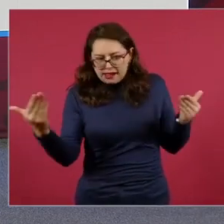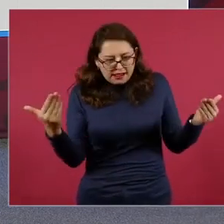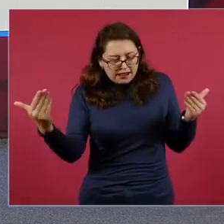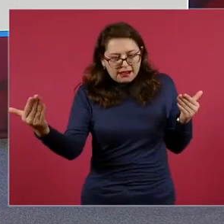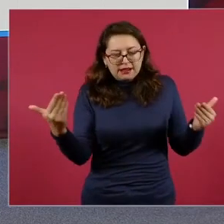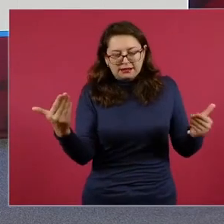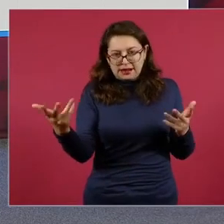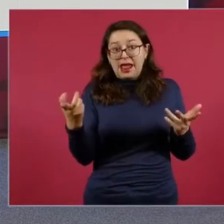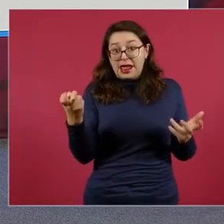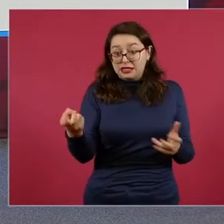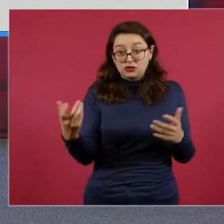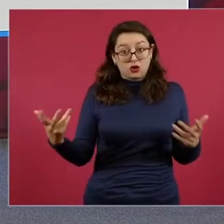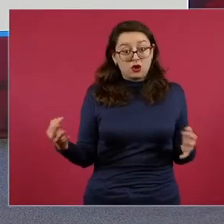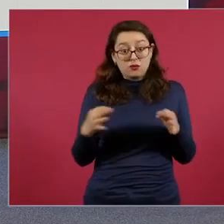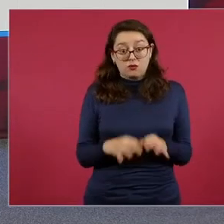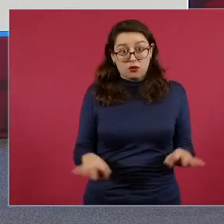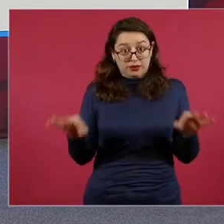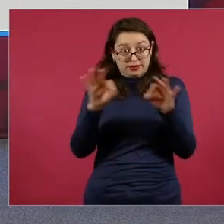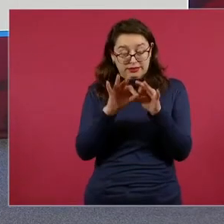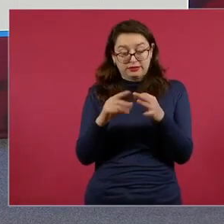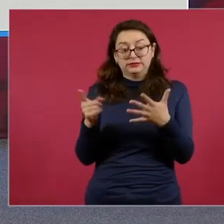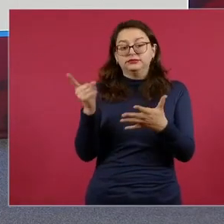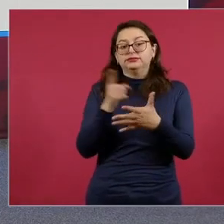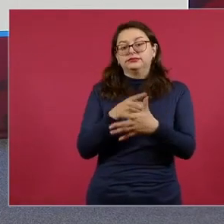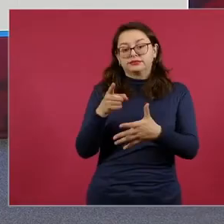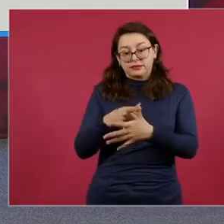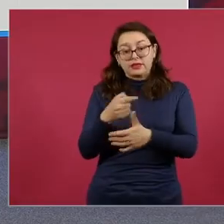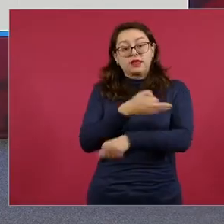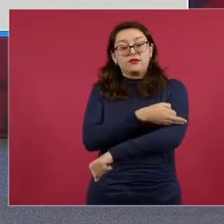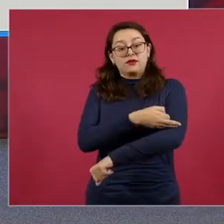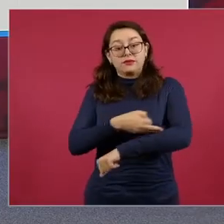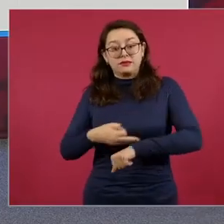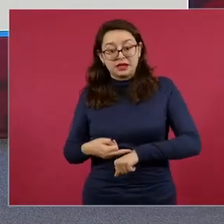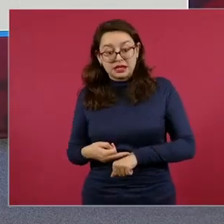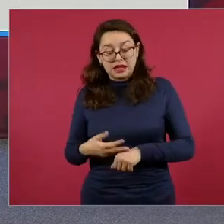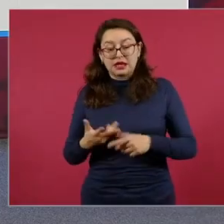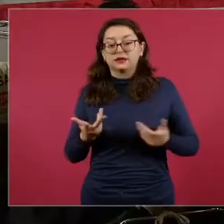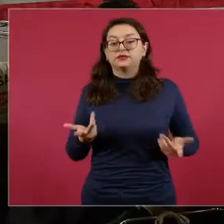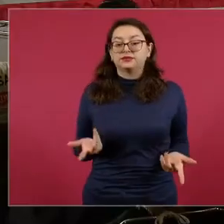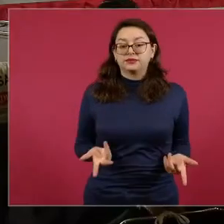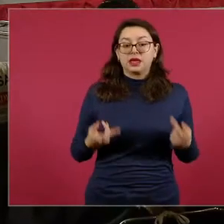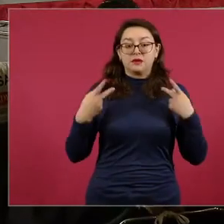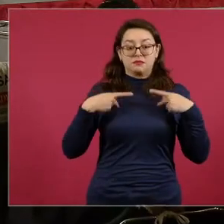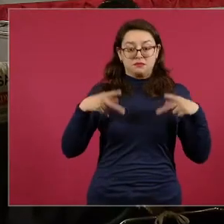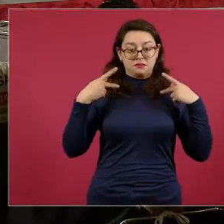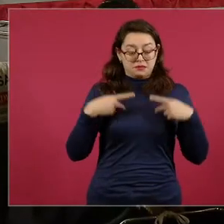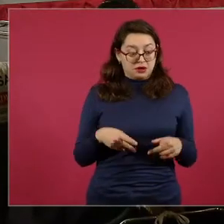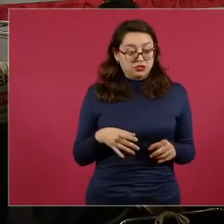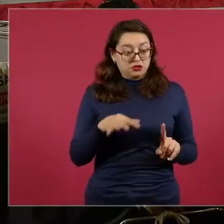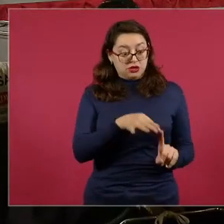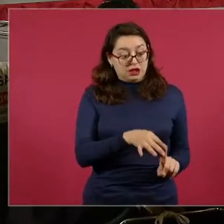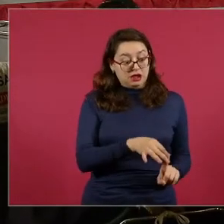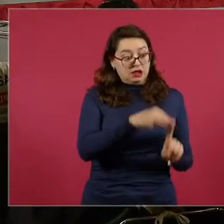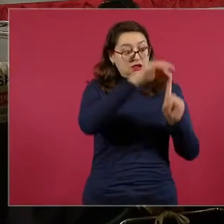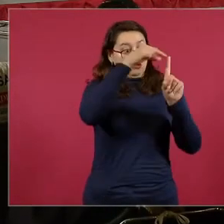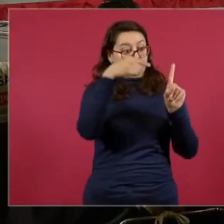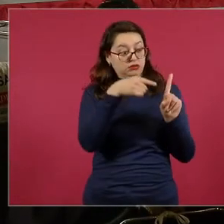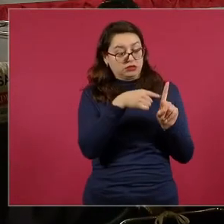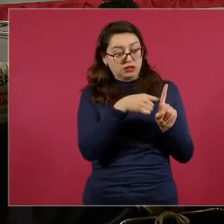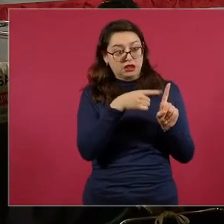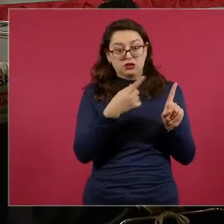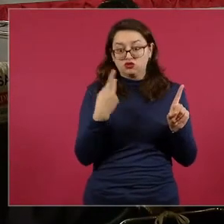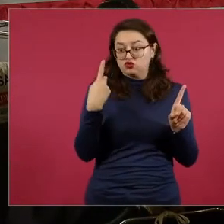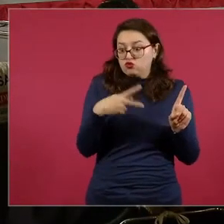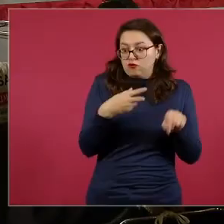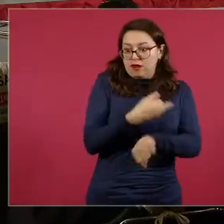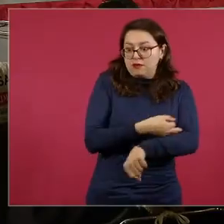la quinta, que es de familia, cuando debe buscarse a la familia de una persona presuntamente desaparecida. Es